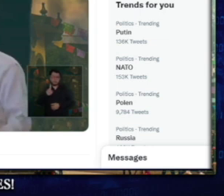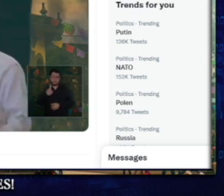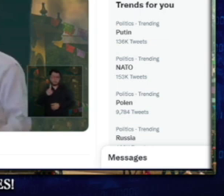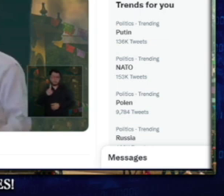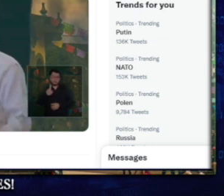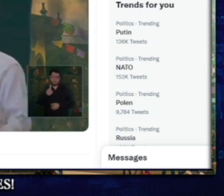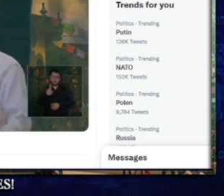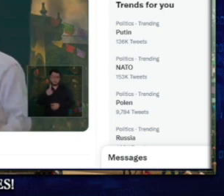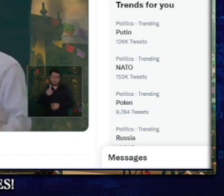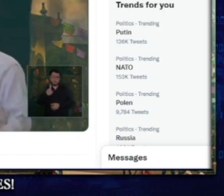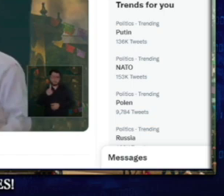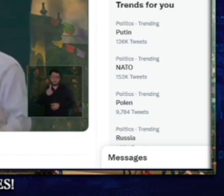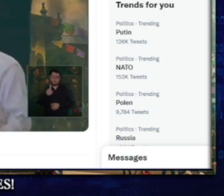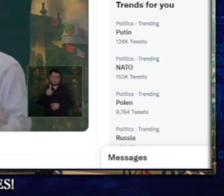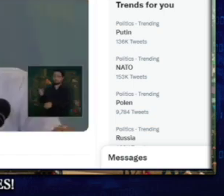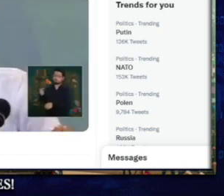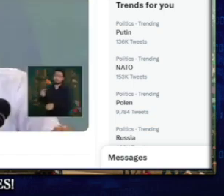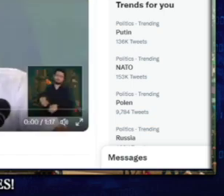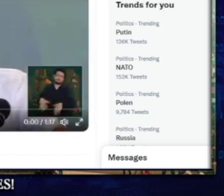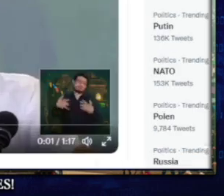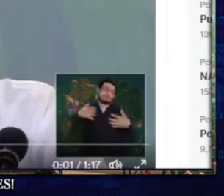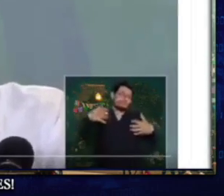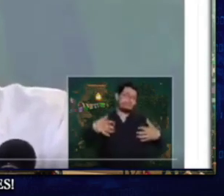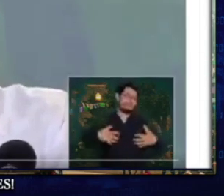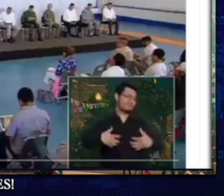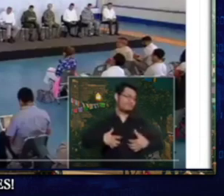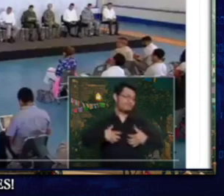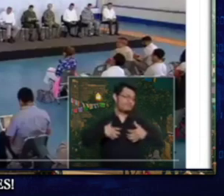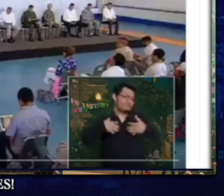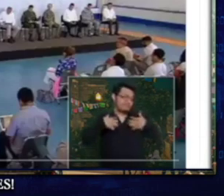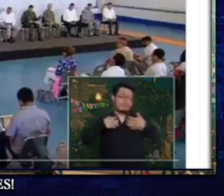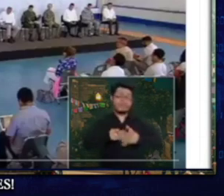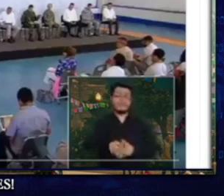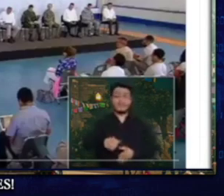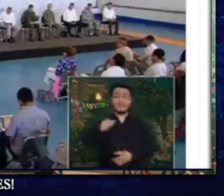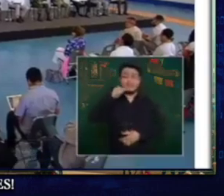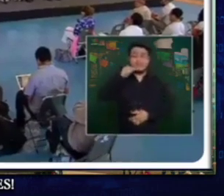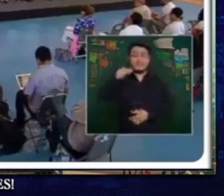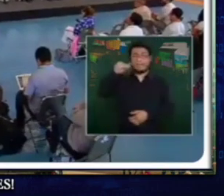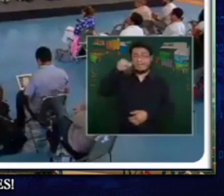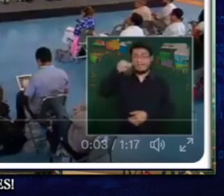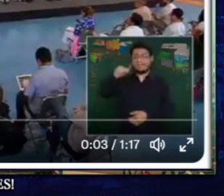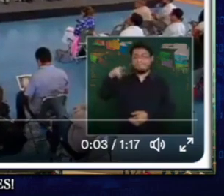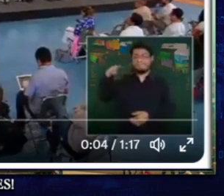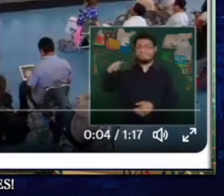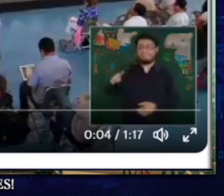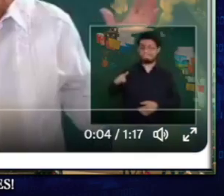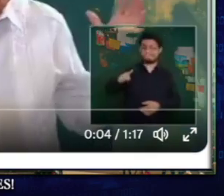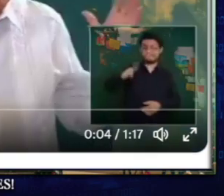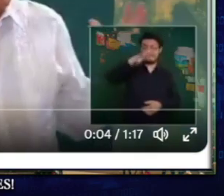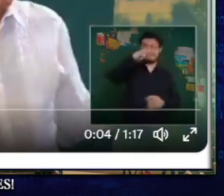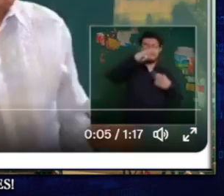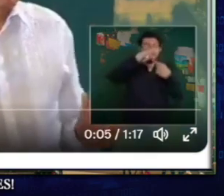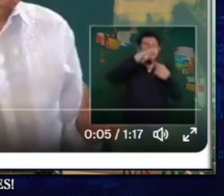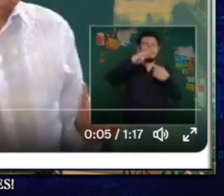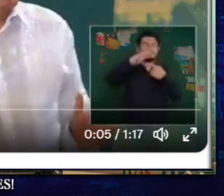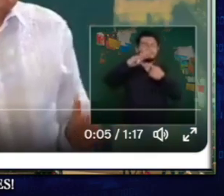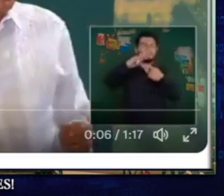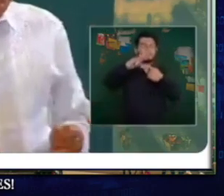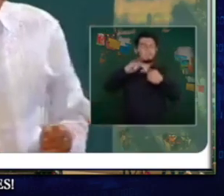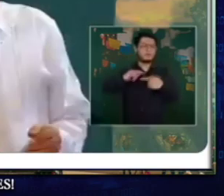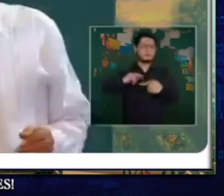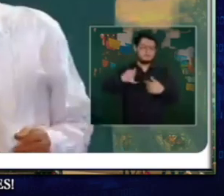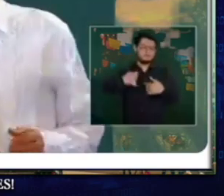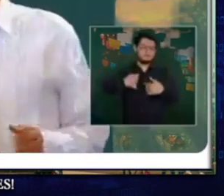el que pues lo increparon en el avión. Ayer veníamos en el avión y se paró una joven ahí en el